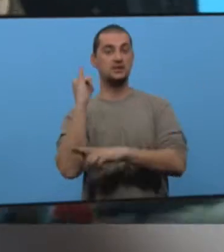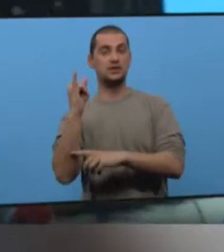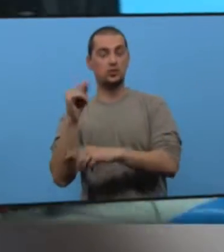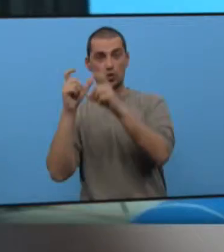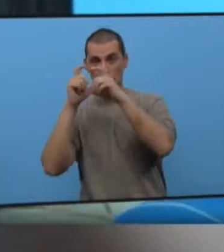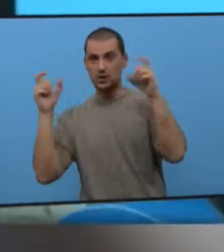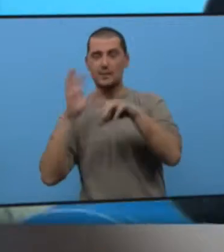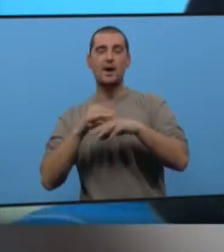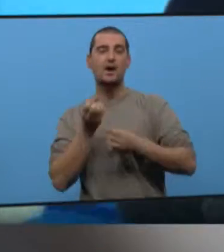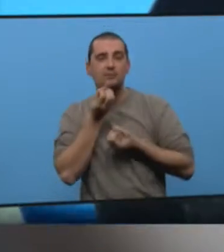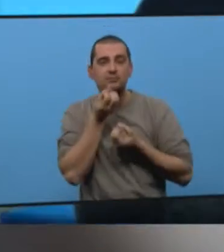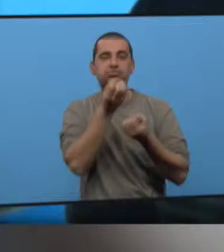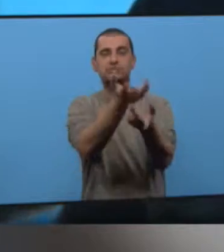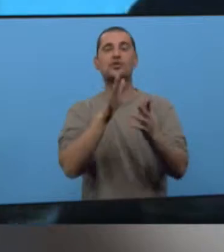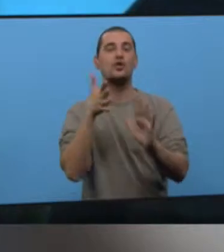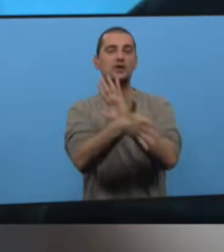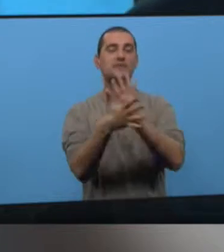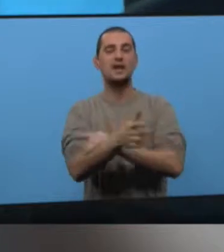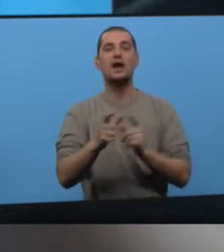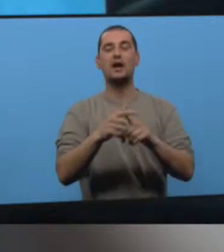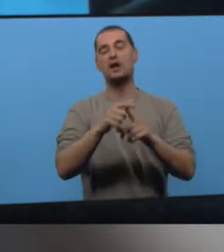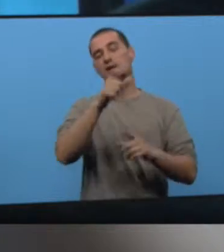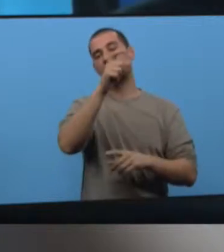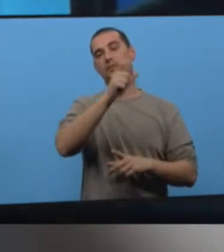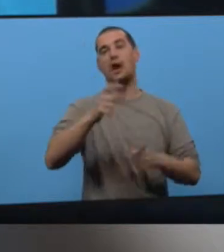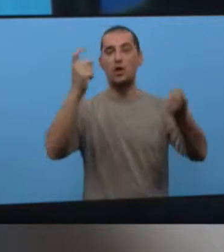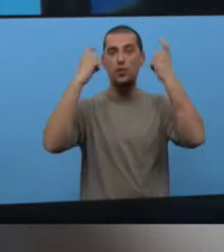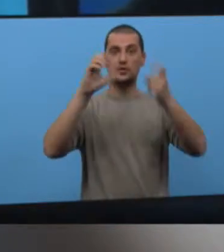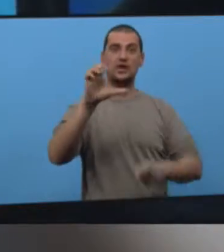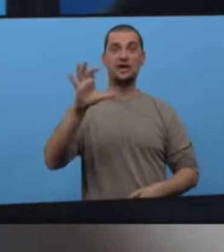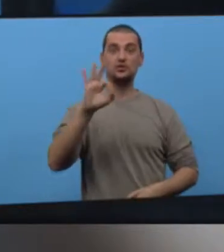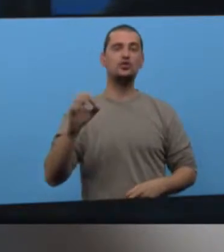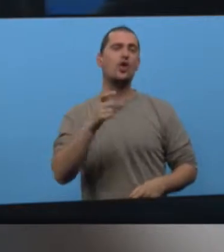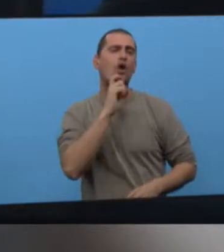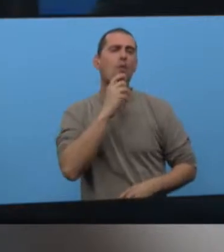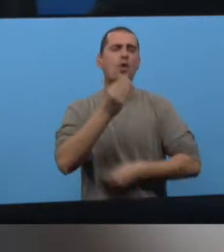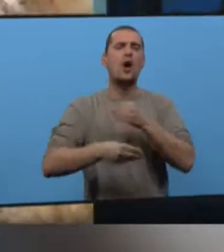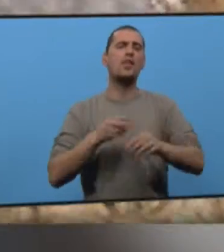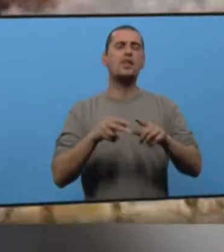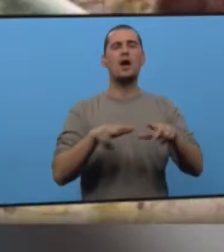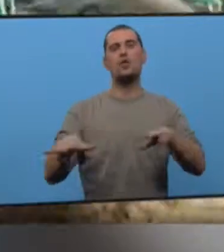estudantes de secundaria o proceso de creación dunha obra audiovisual.